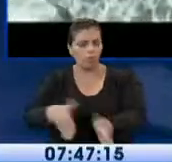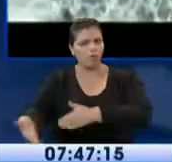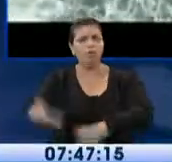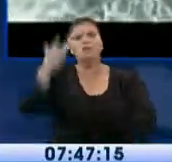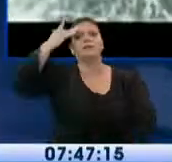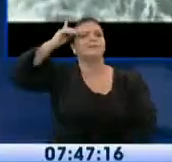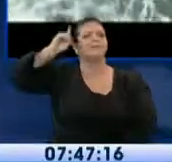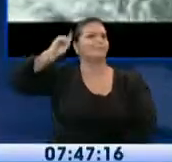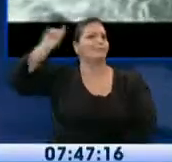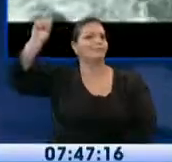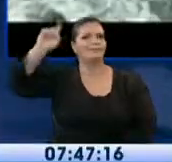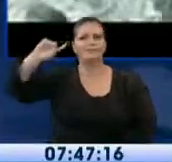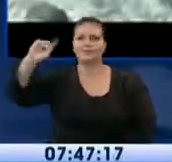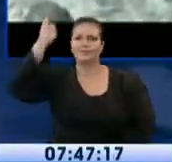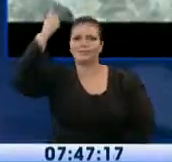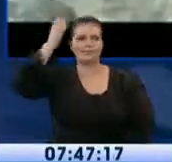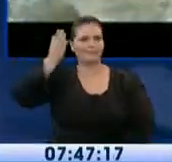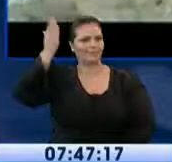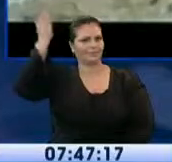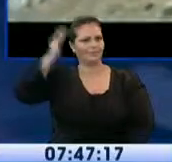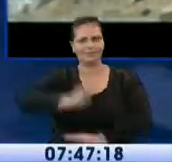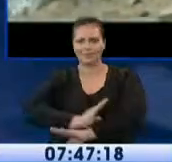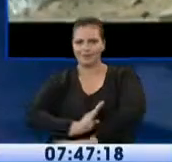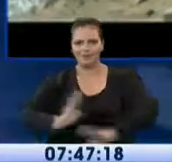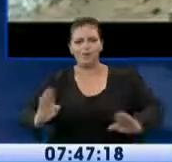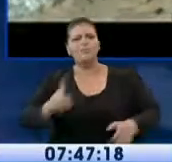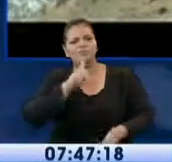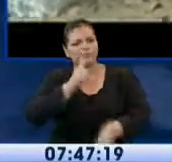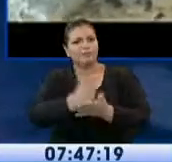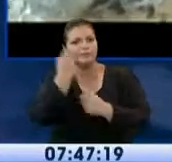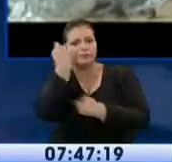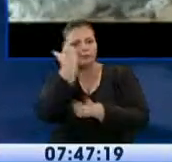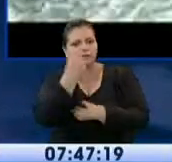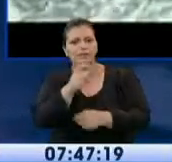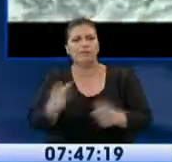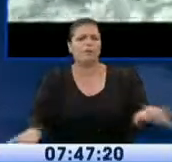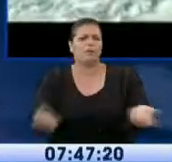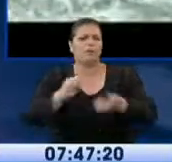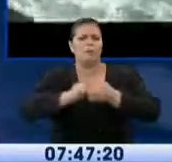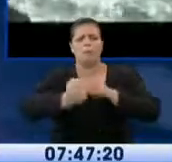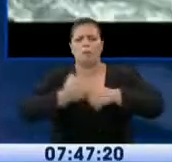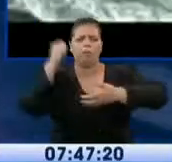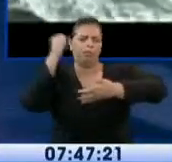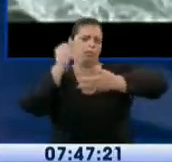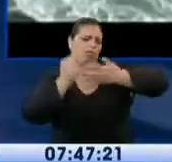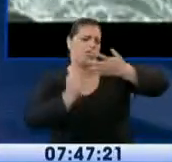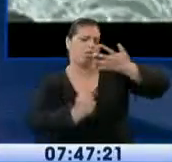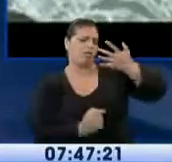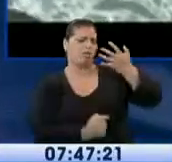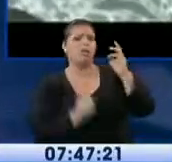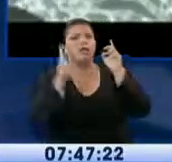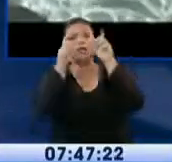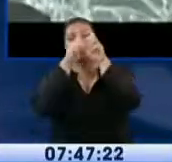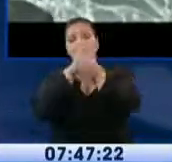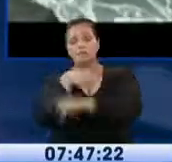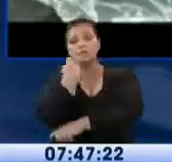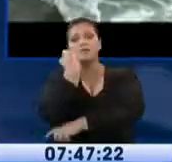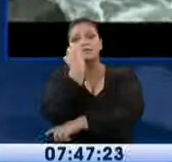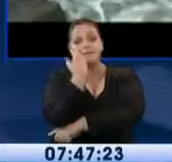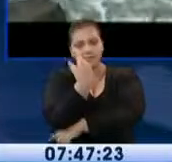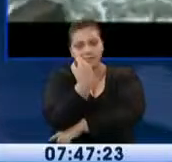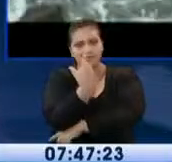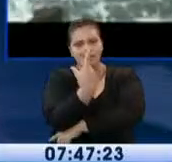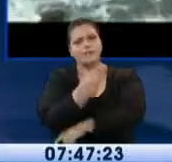recapacitemos, reflexionemos. Son muchos los problemas. Entiendo que son graves a veces los problemas, pero solo tengamos un momento